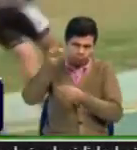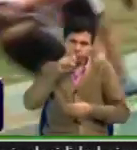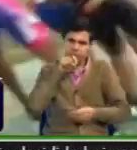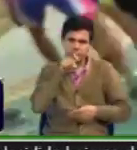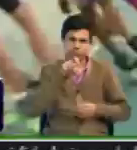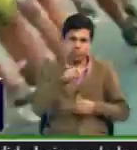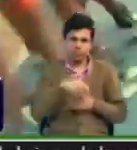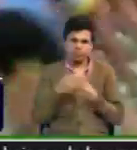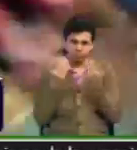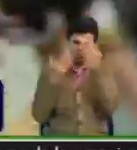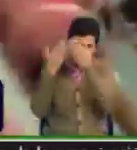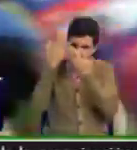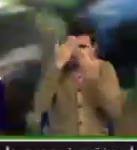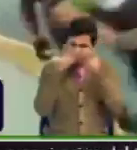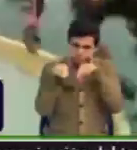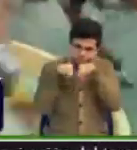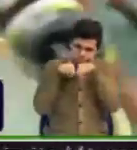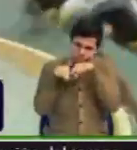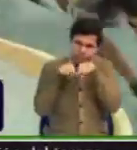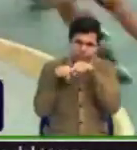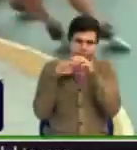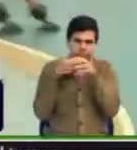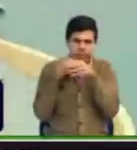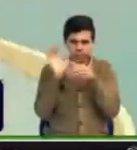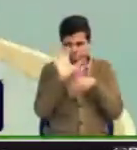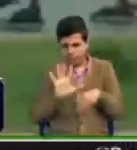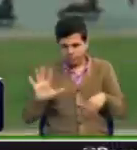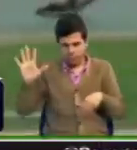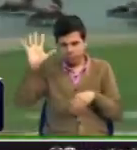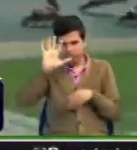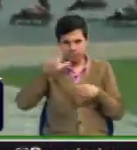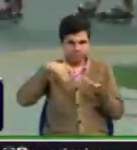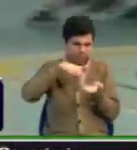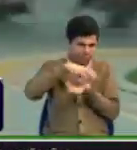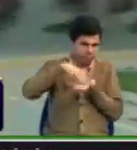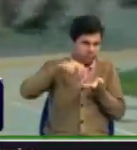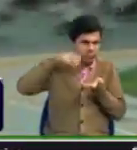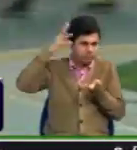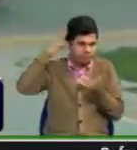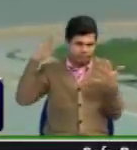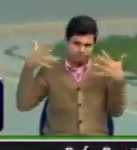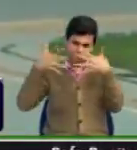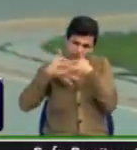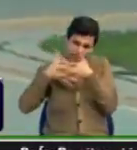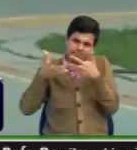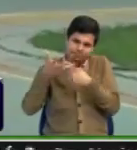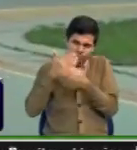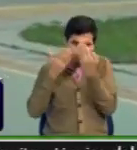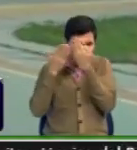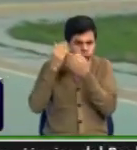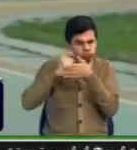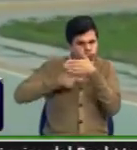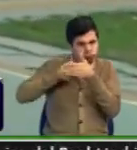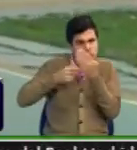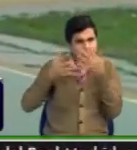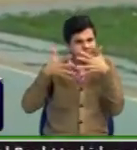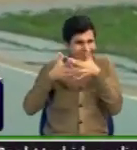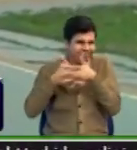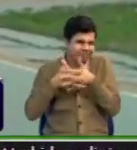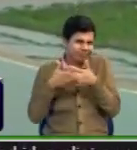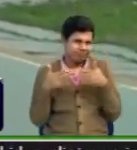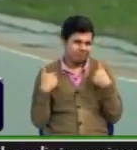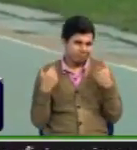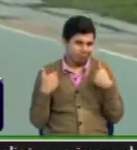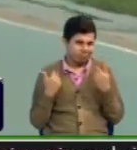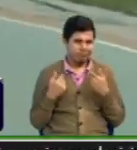se busca foguear a los patinadores de los dos departamentos, además de integrar al Gran Santander. El entrenador del club Norte